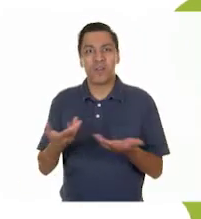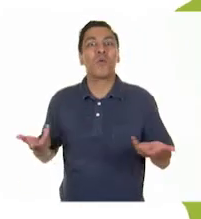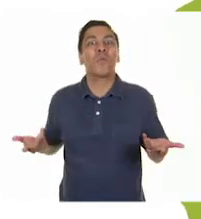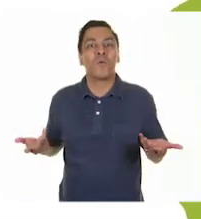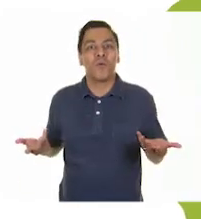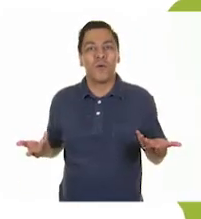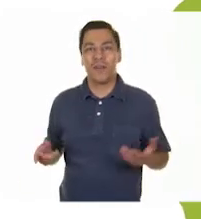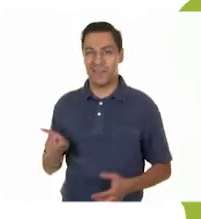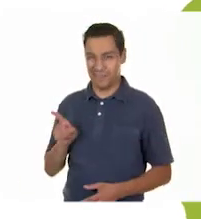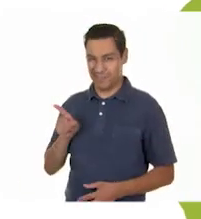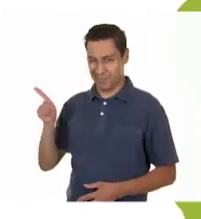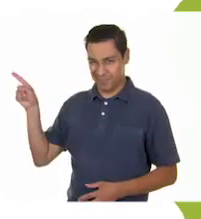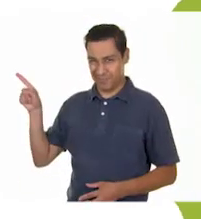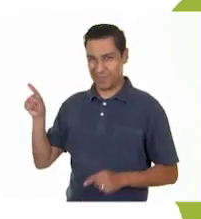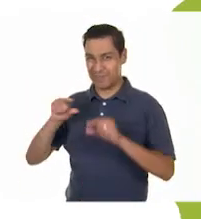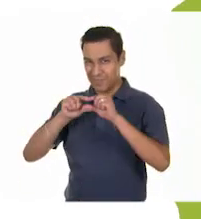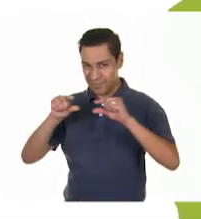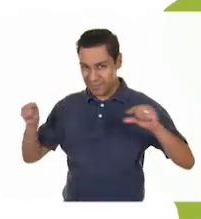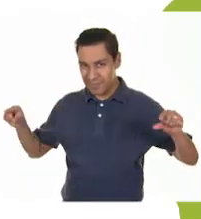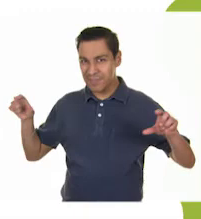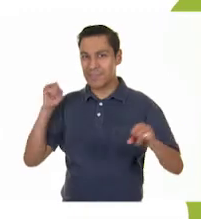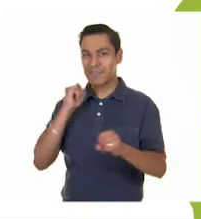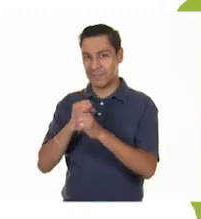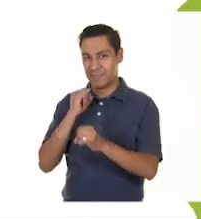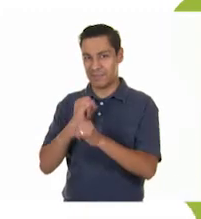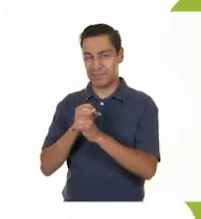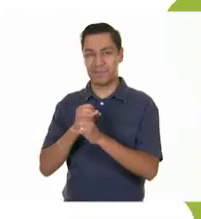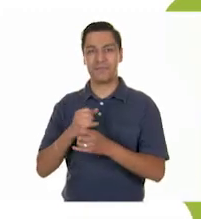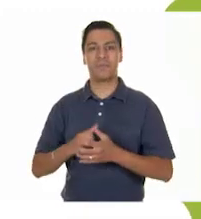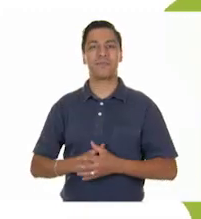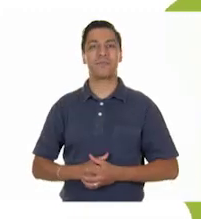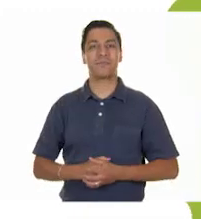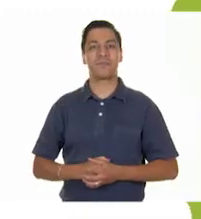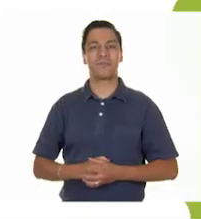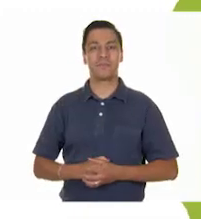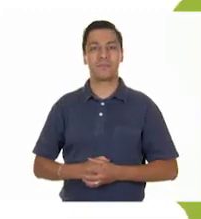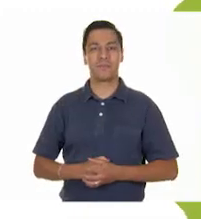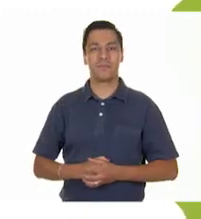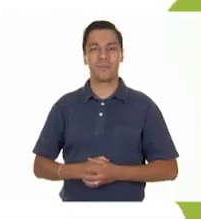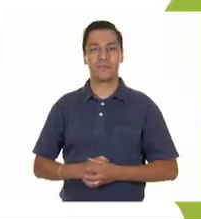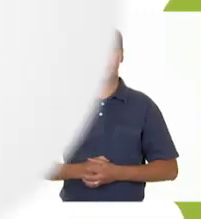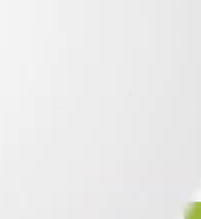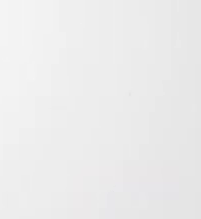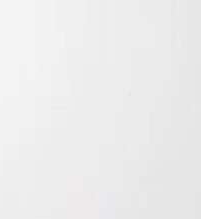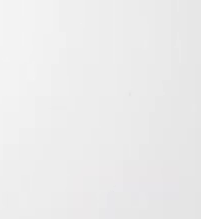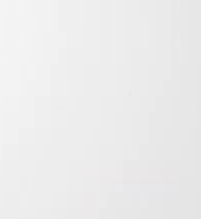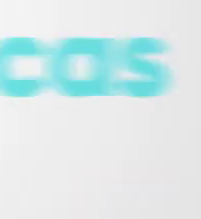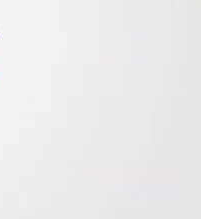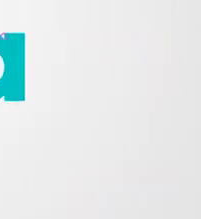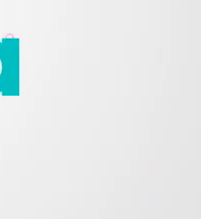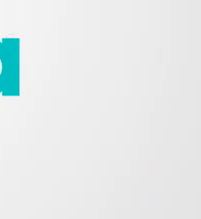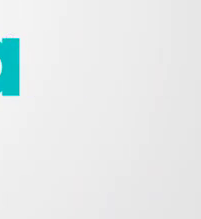en la siguiente liga aprende en casa punto 6 punto gob.mx